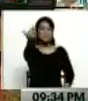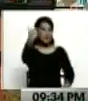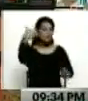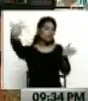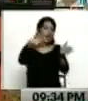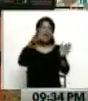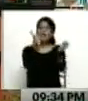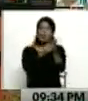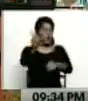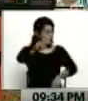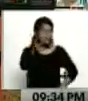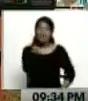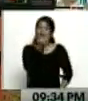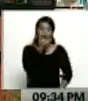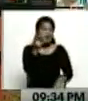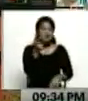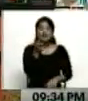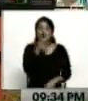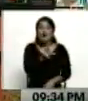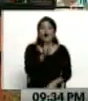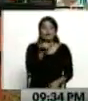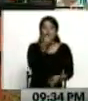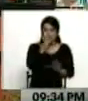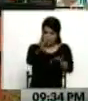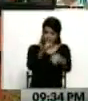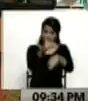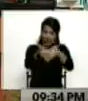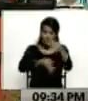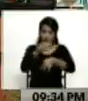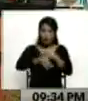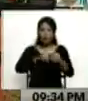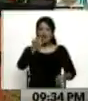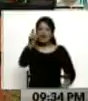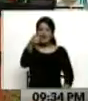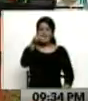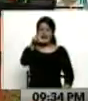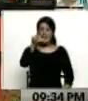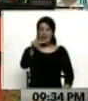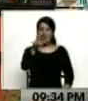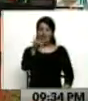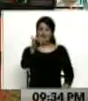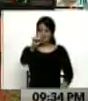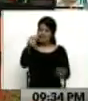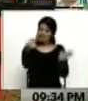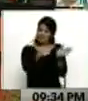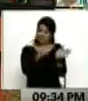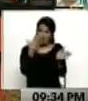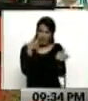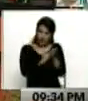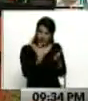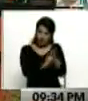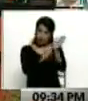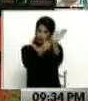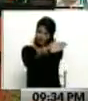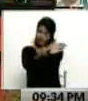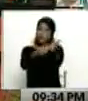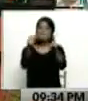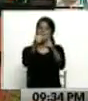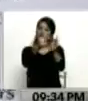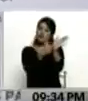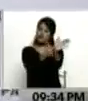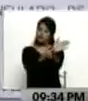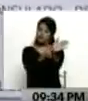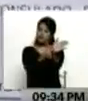gladi luz es voy decir algo aquí ni siquiera dice diis dice clad aquí está